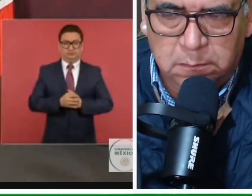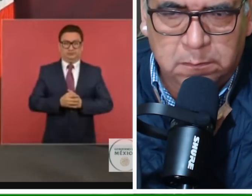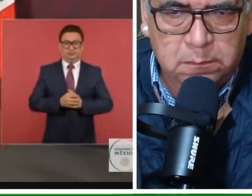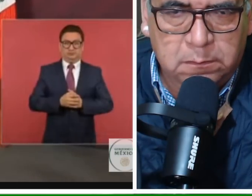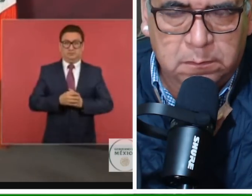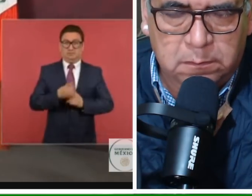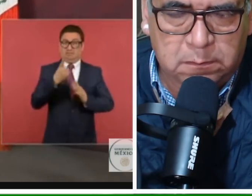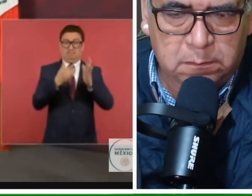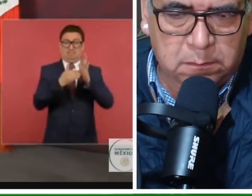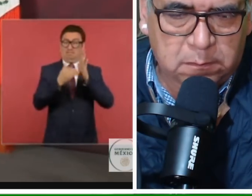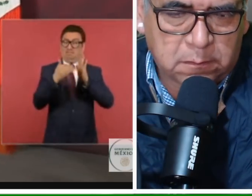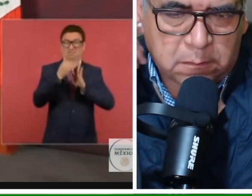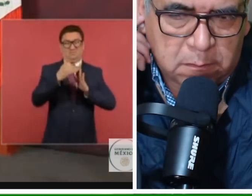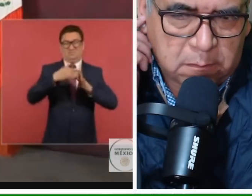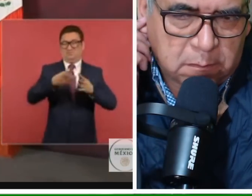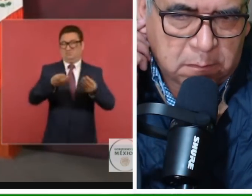Miles de millones de pesos.